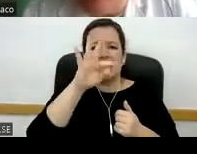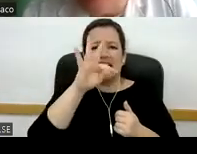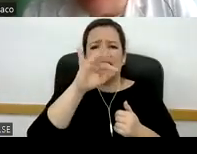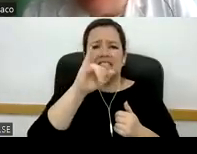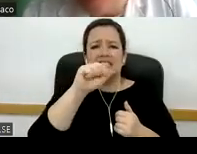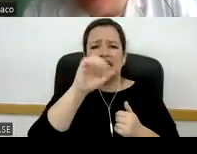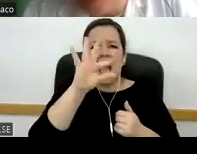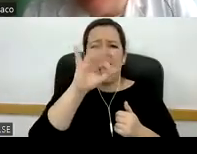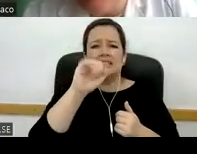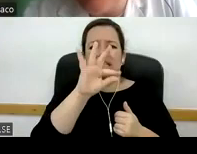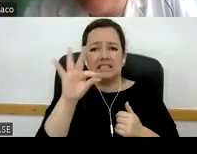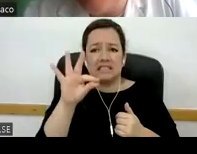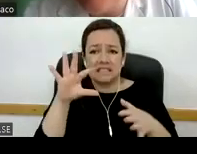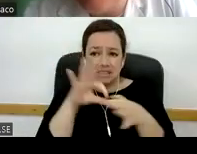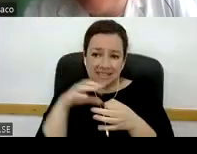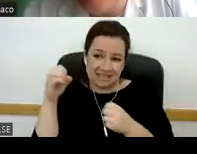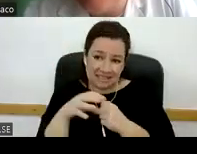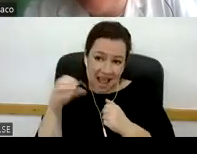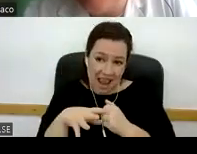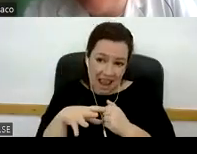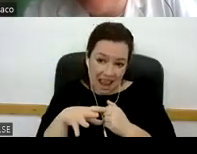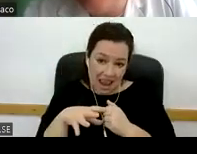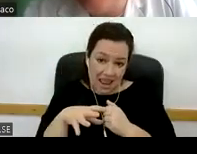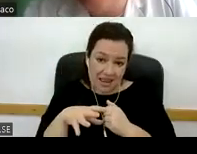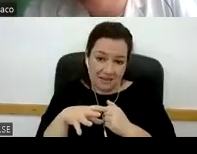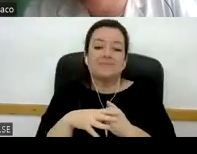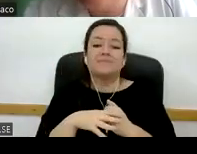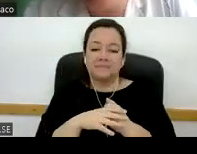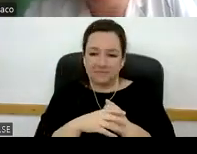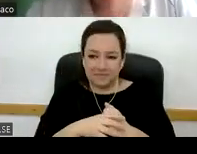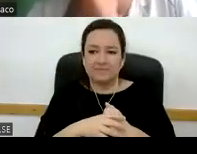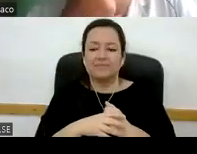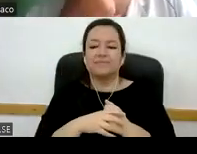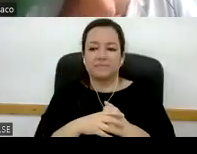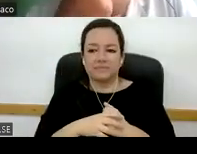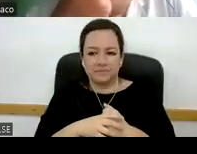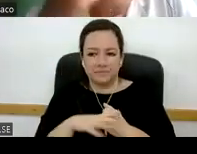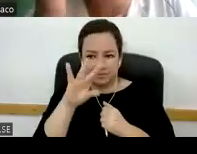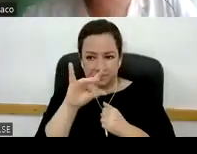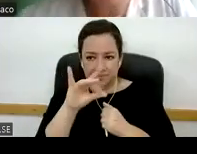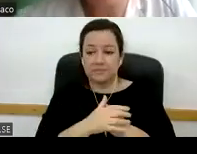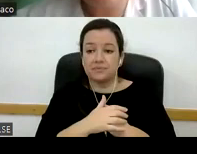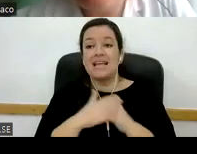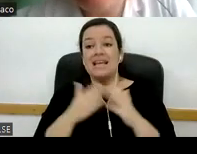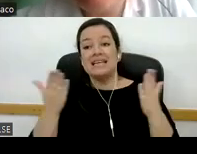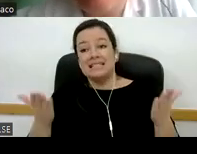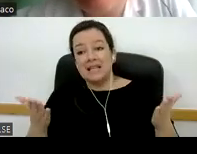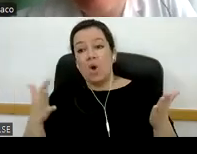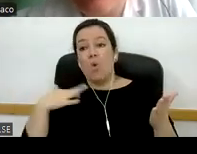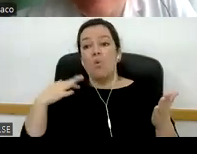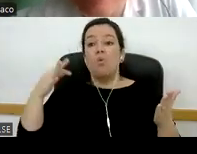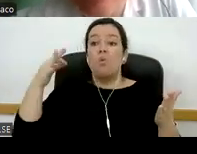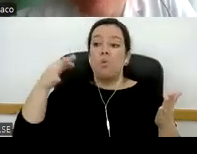¿Por la toma de sodio, quieres decir? Supongo, es que no dice nada más. Sí, dice sí. Sí, no, puede ser, o